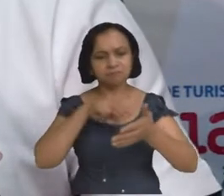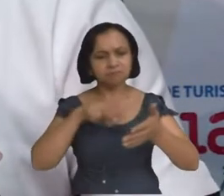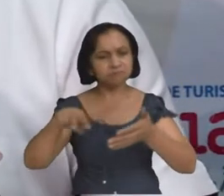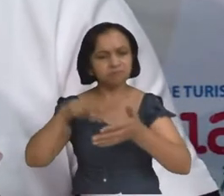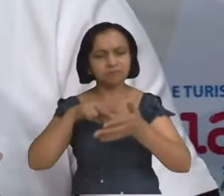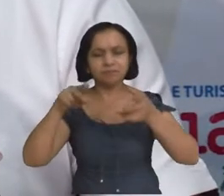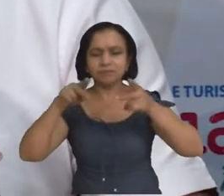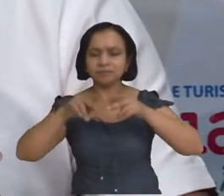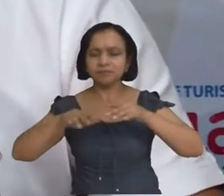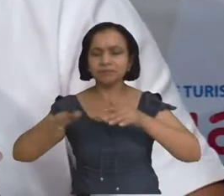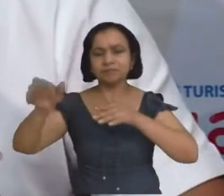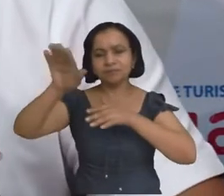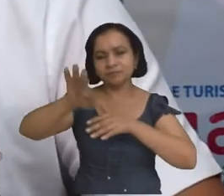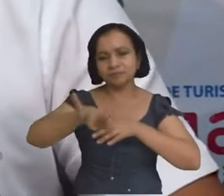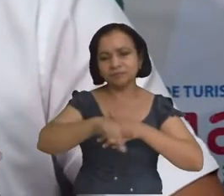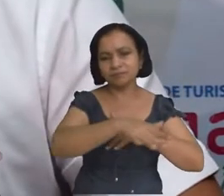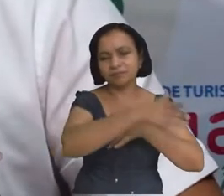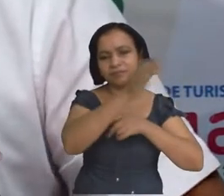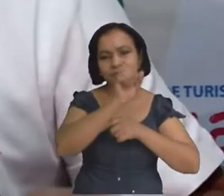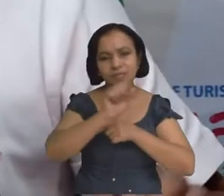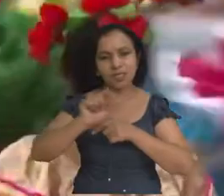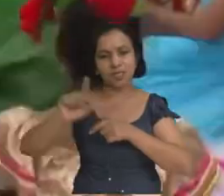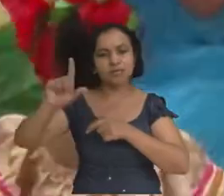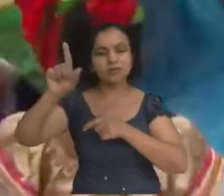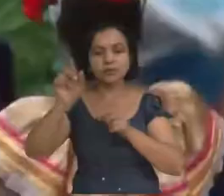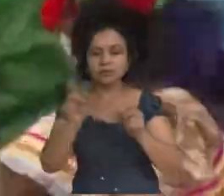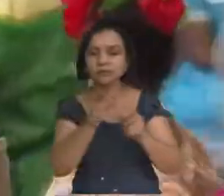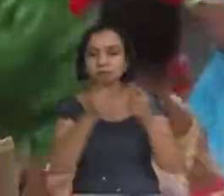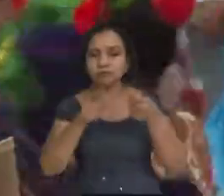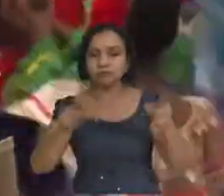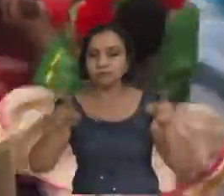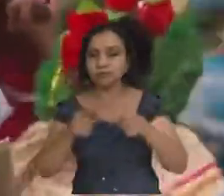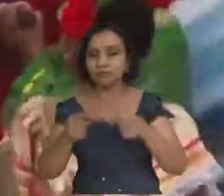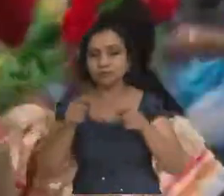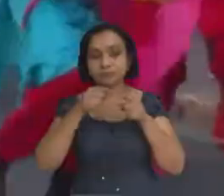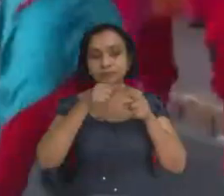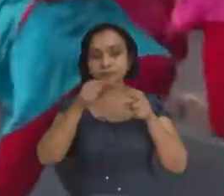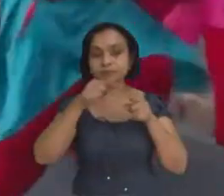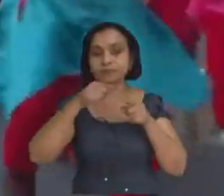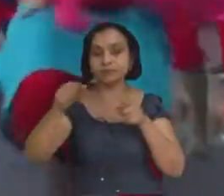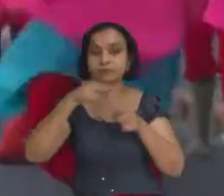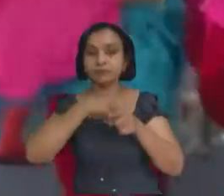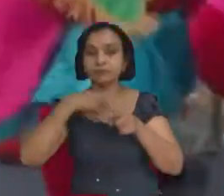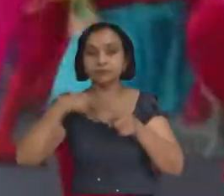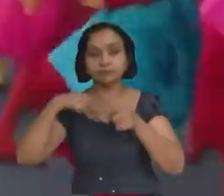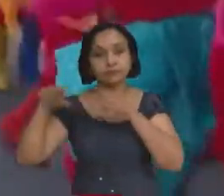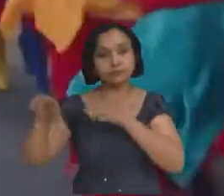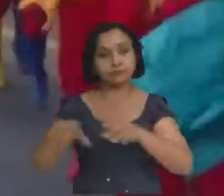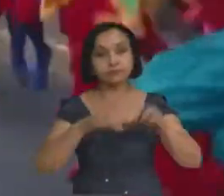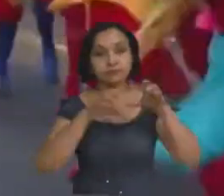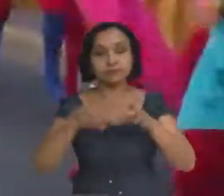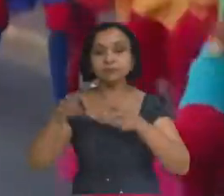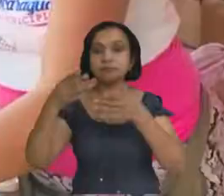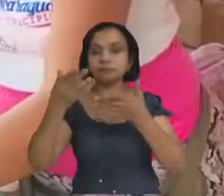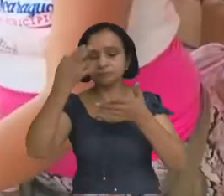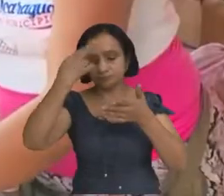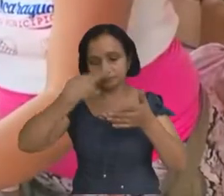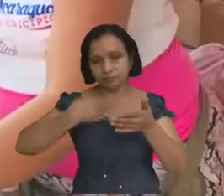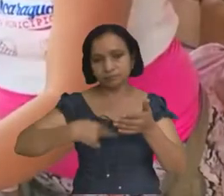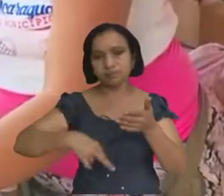playera al ritmo de Costa Azul. En los municipios también se realizarán fiestas de carácter